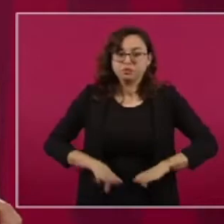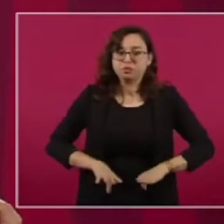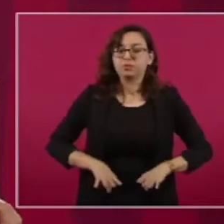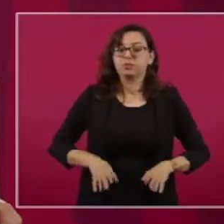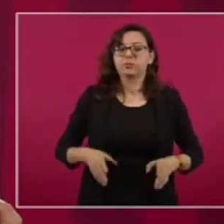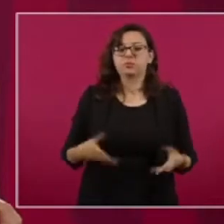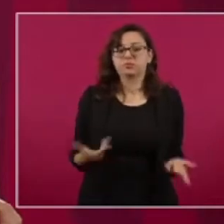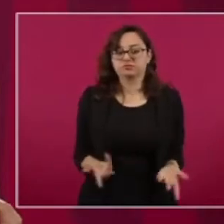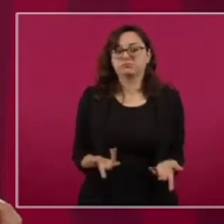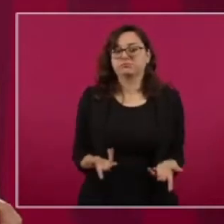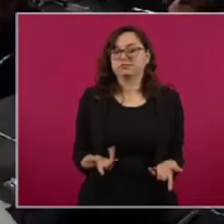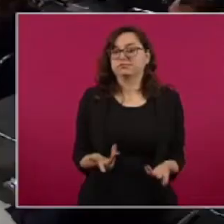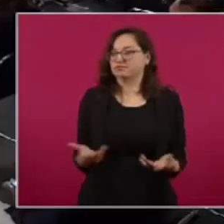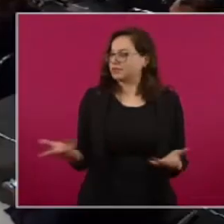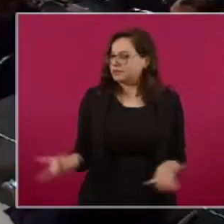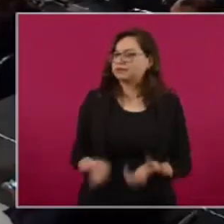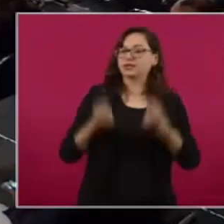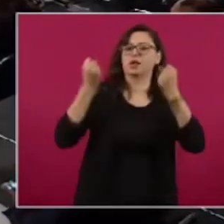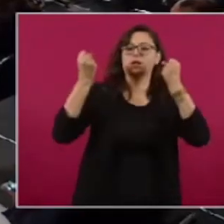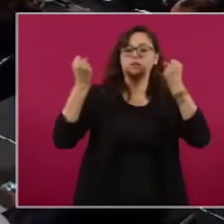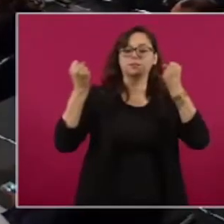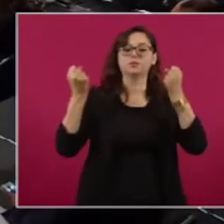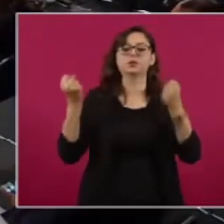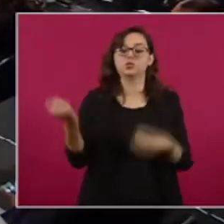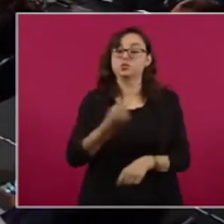que vienen de lejos,